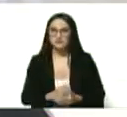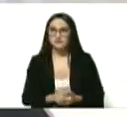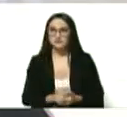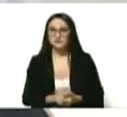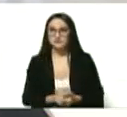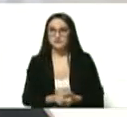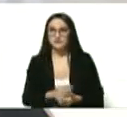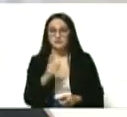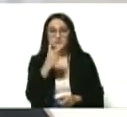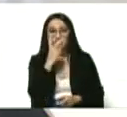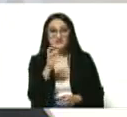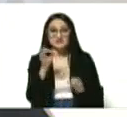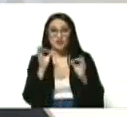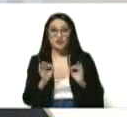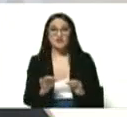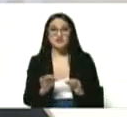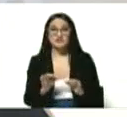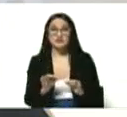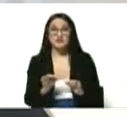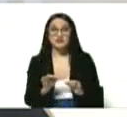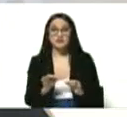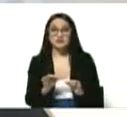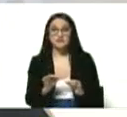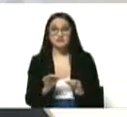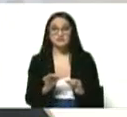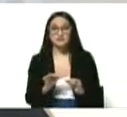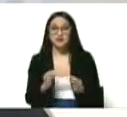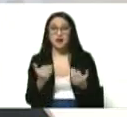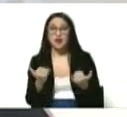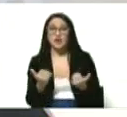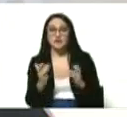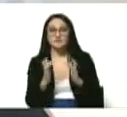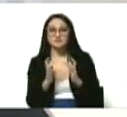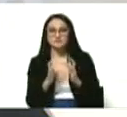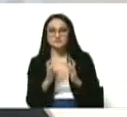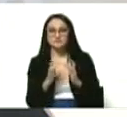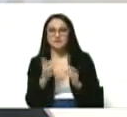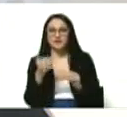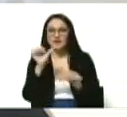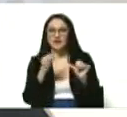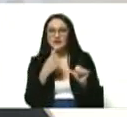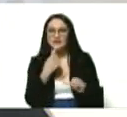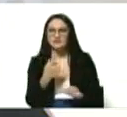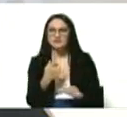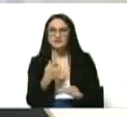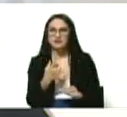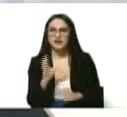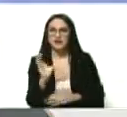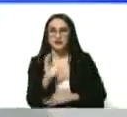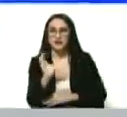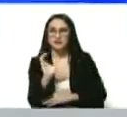es la primera visita oficial, Haitán Algaiz. Vamos de inmediato a conectarnos a ver qué dice en su presencia en